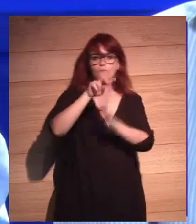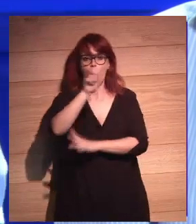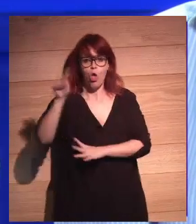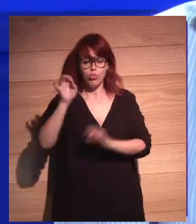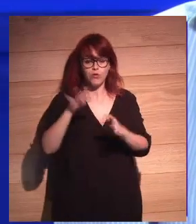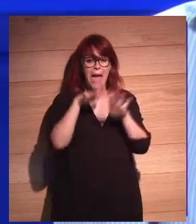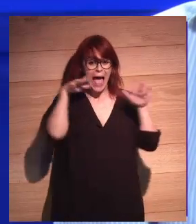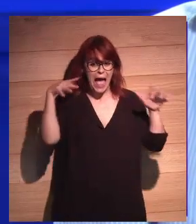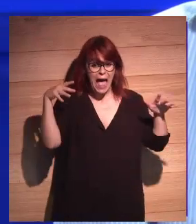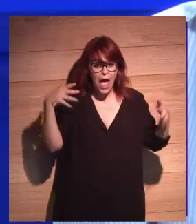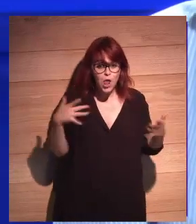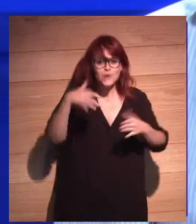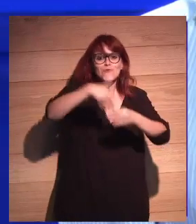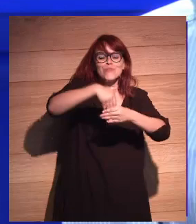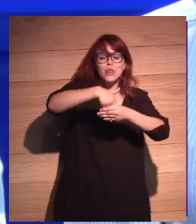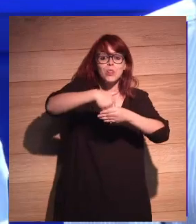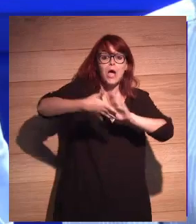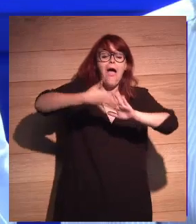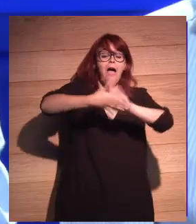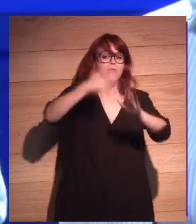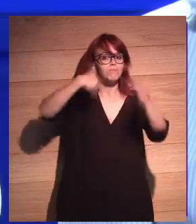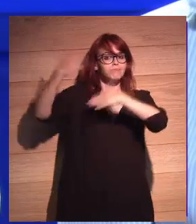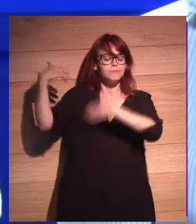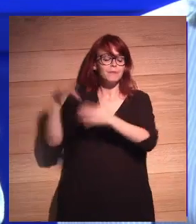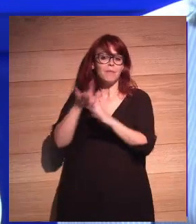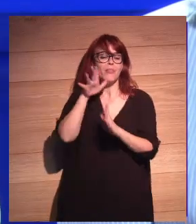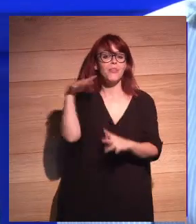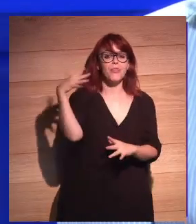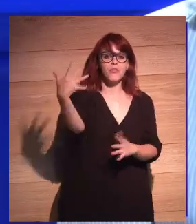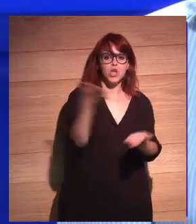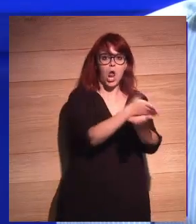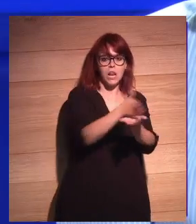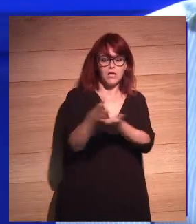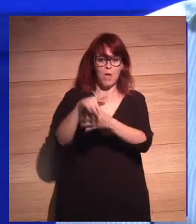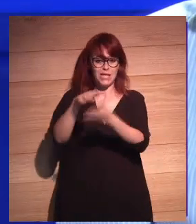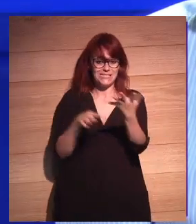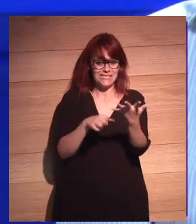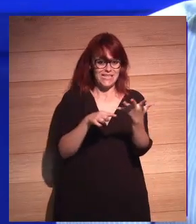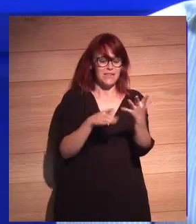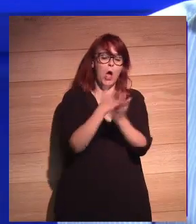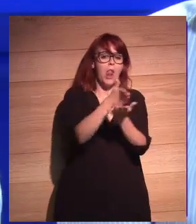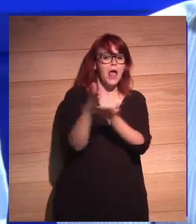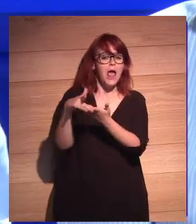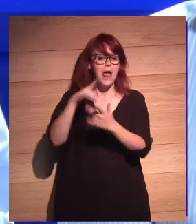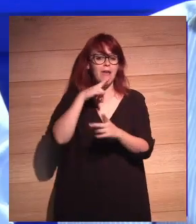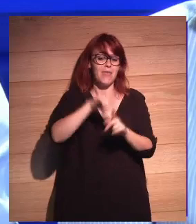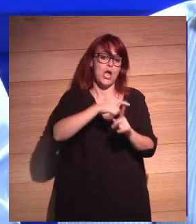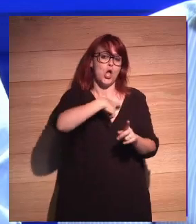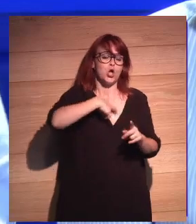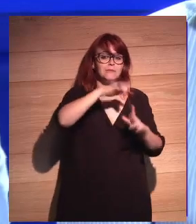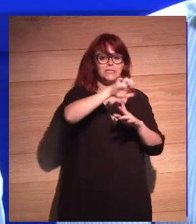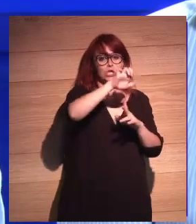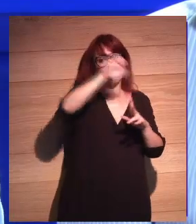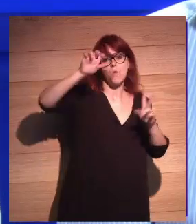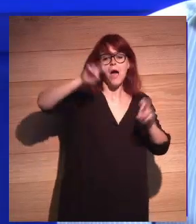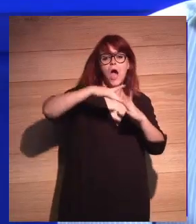hablando de contenidos que en aquella época eran las 5 líneas estratégicas de la Comisión Europea. La educación,